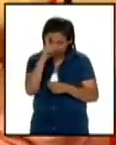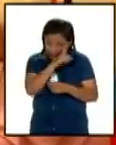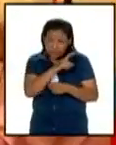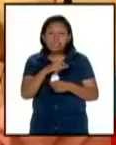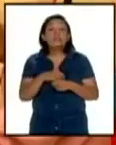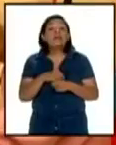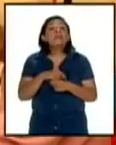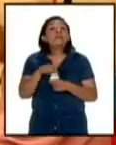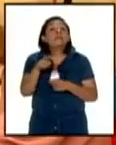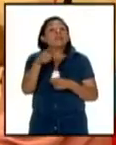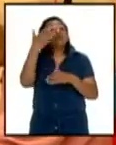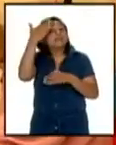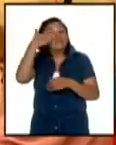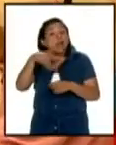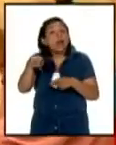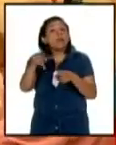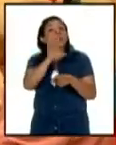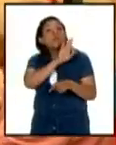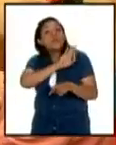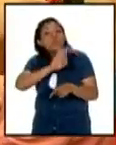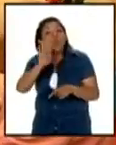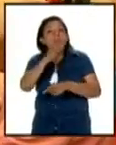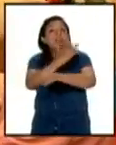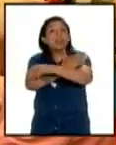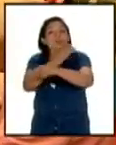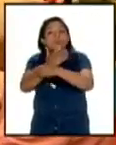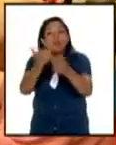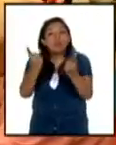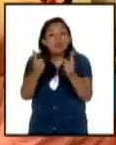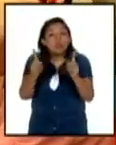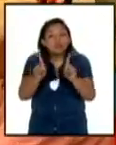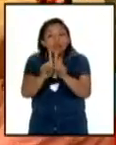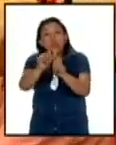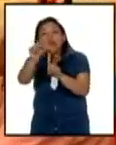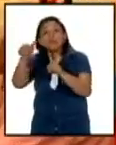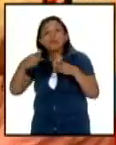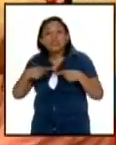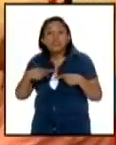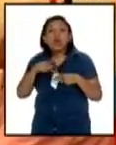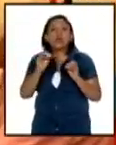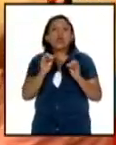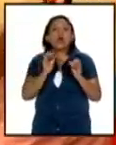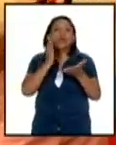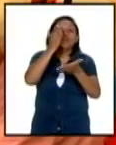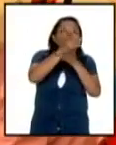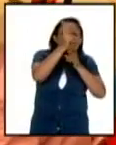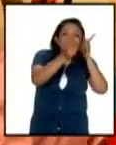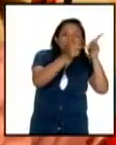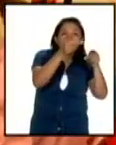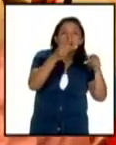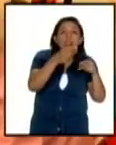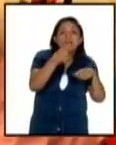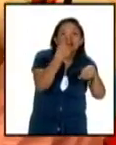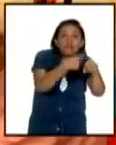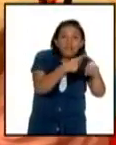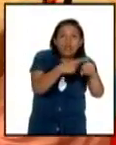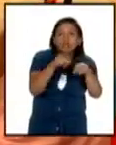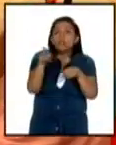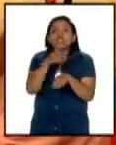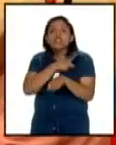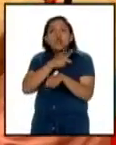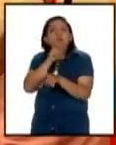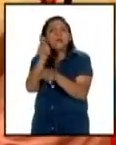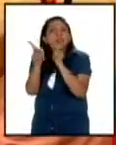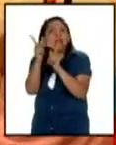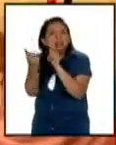que pueden, el acompañar a otro adulto mayor, ir a visitar a aquel que está enfermo, estar platicando con otro que está solo, todas